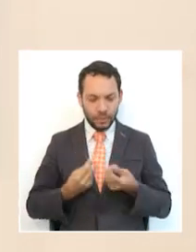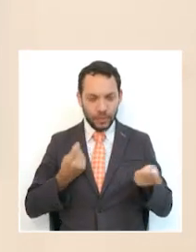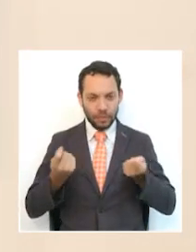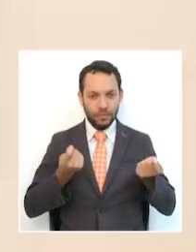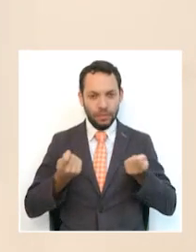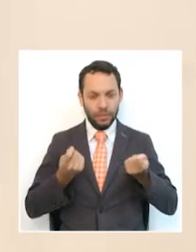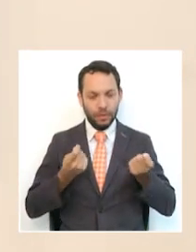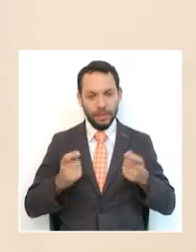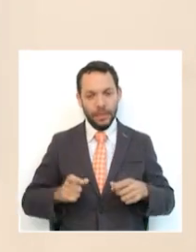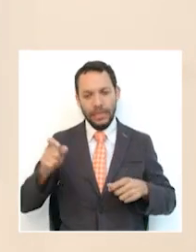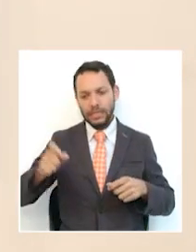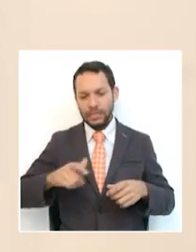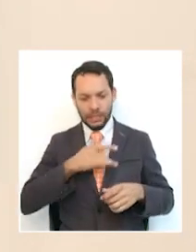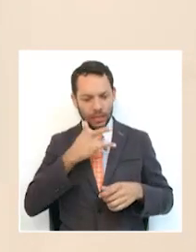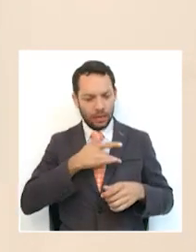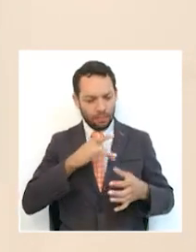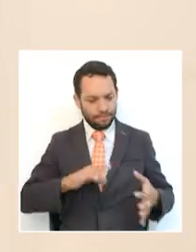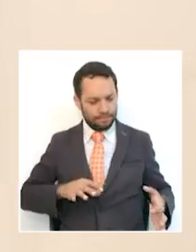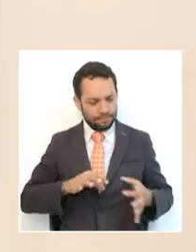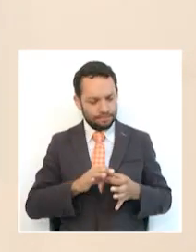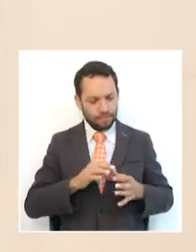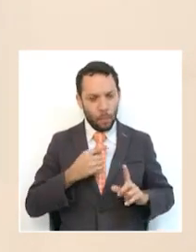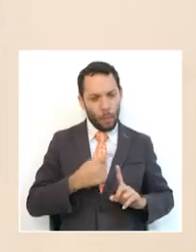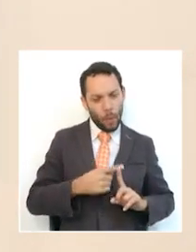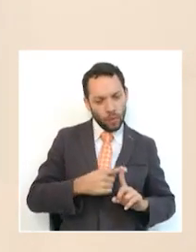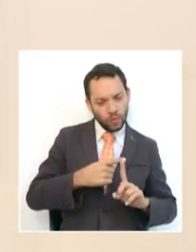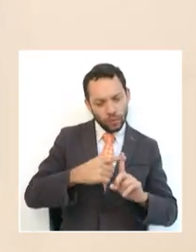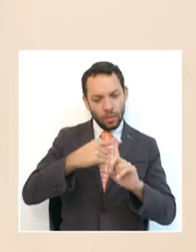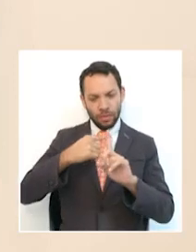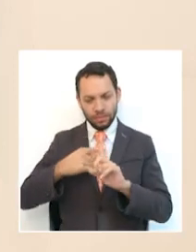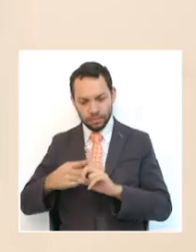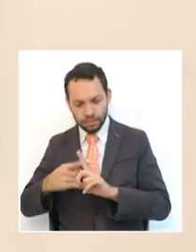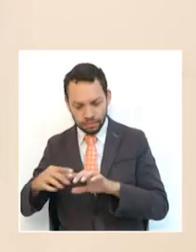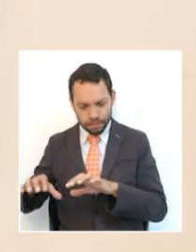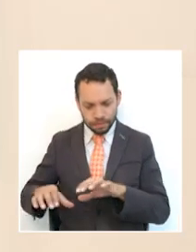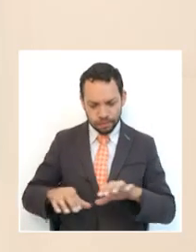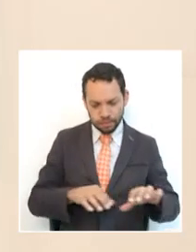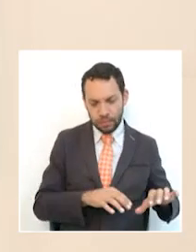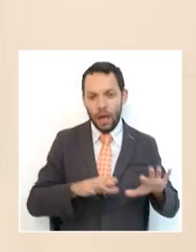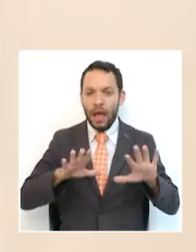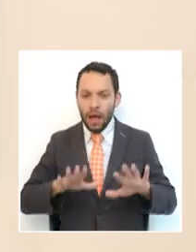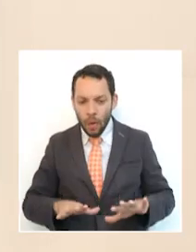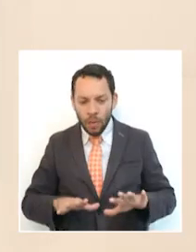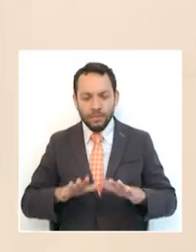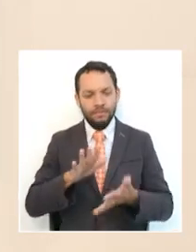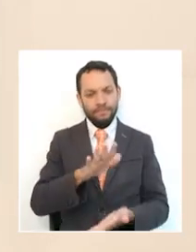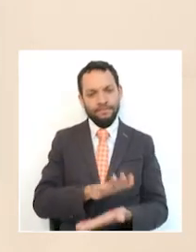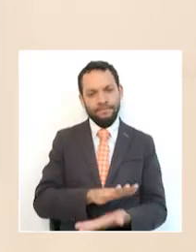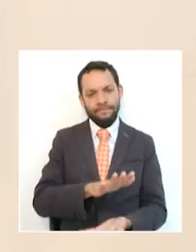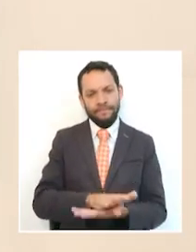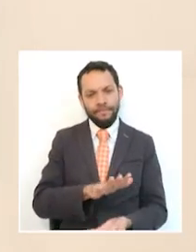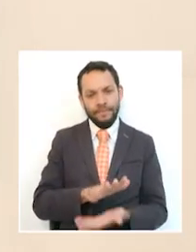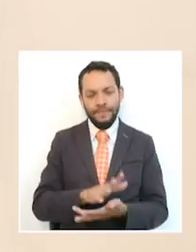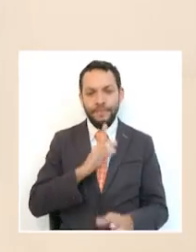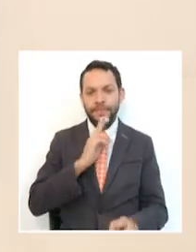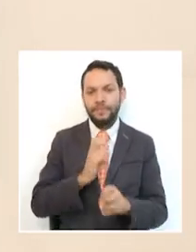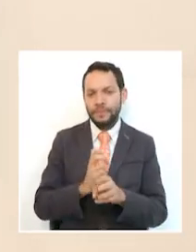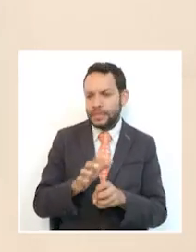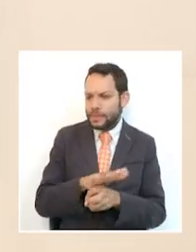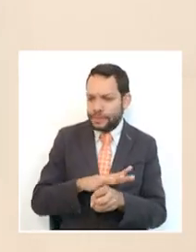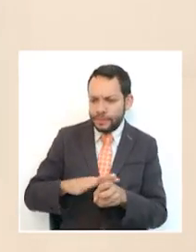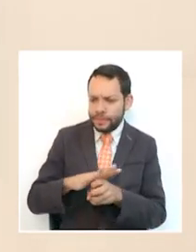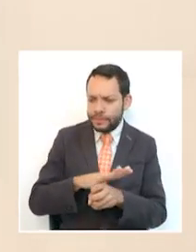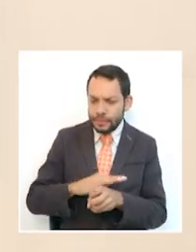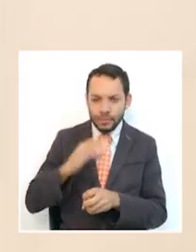nuestras emociones y nuestra inteligencia emocional estas situaciones tan difíciles que se están presentando